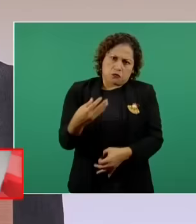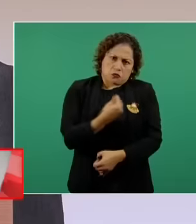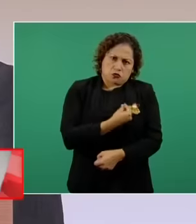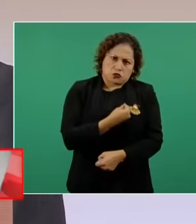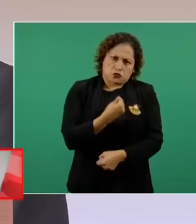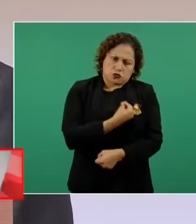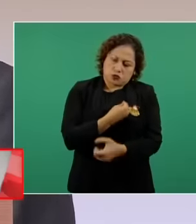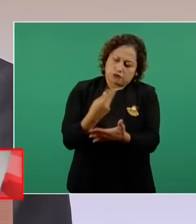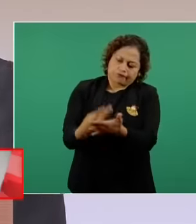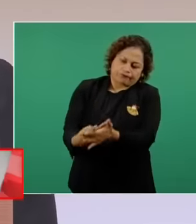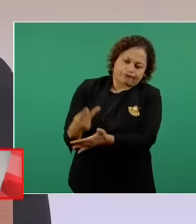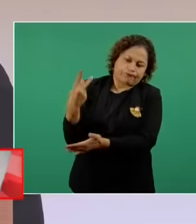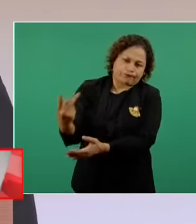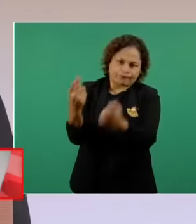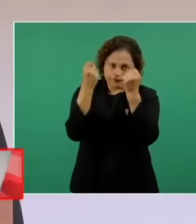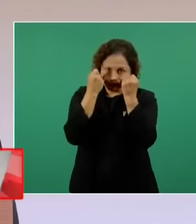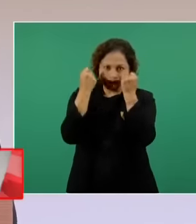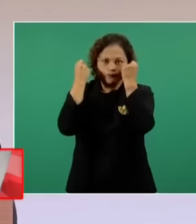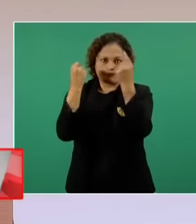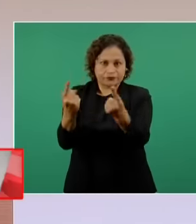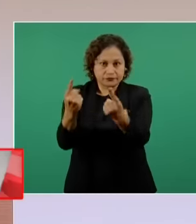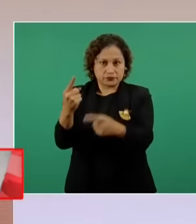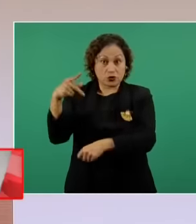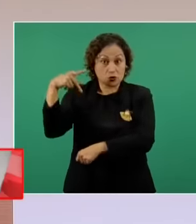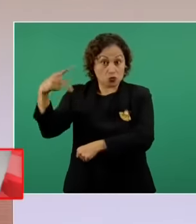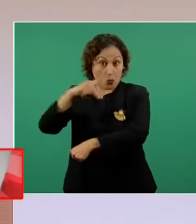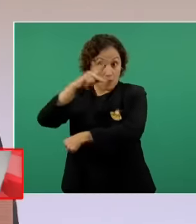Y esa isla debe ser considerada